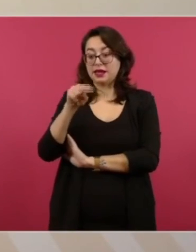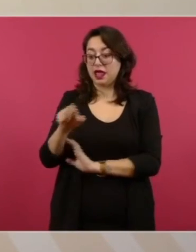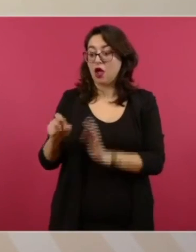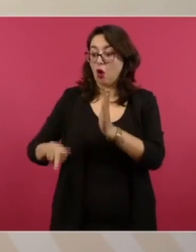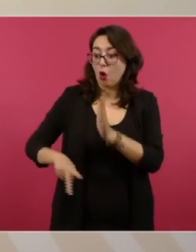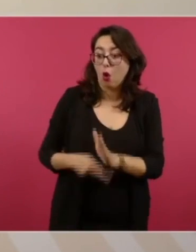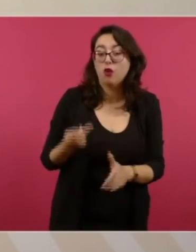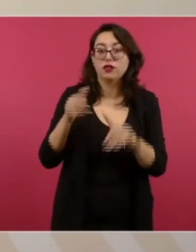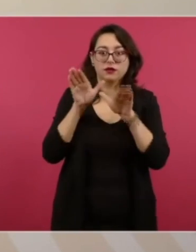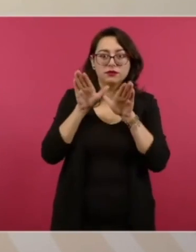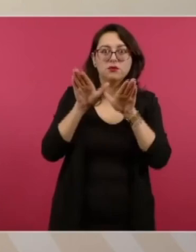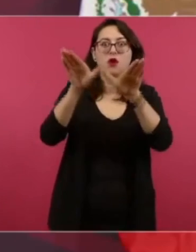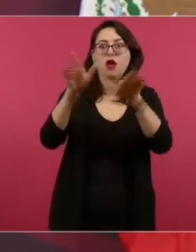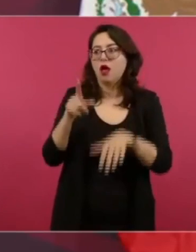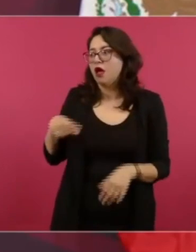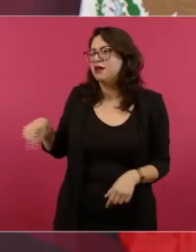causó muchos daños.